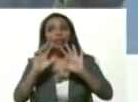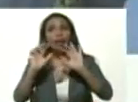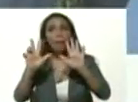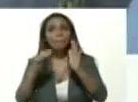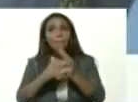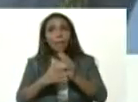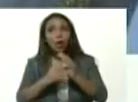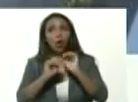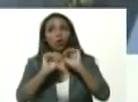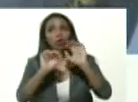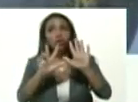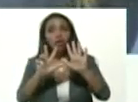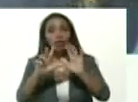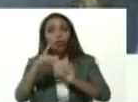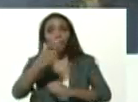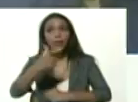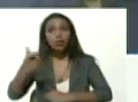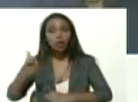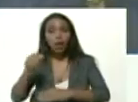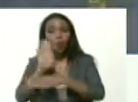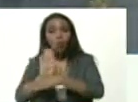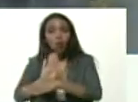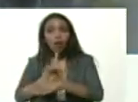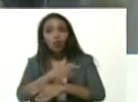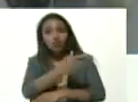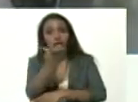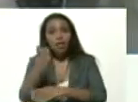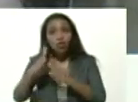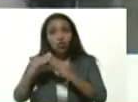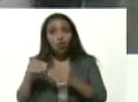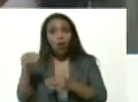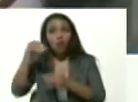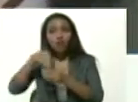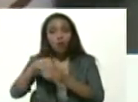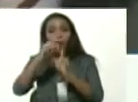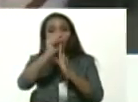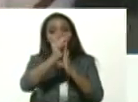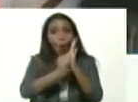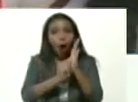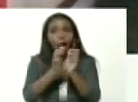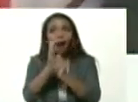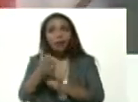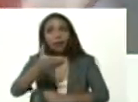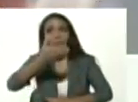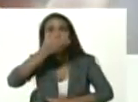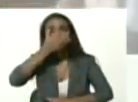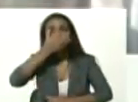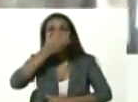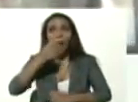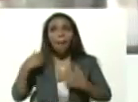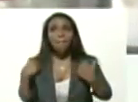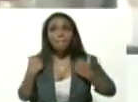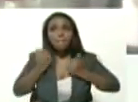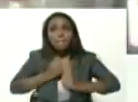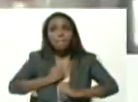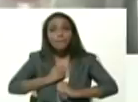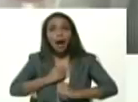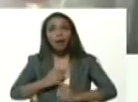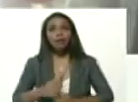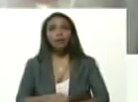13.808 compatriotas que hay que cuidarlo y ustedes tienen que tomar todas las medidas, guantes, tapabocas, bata,